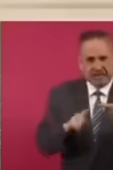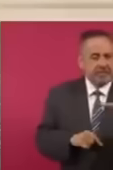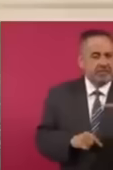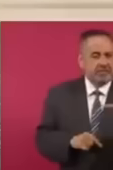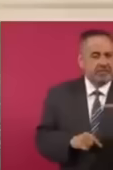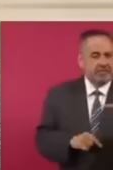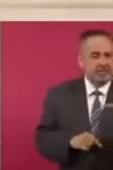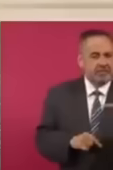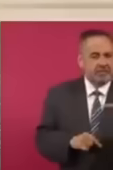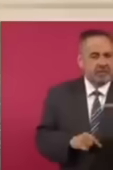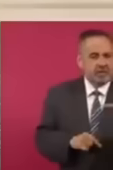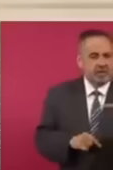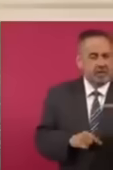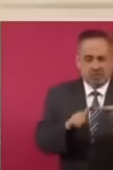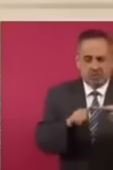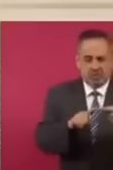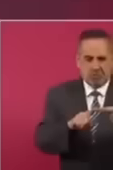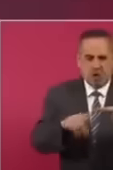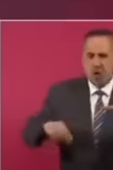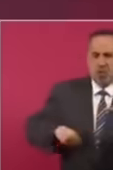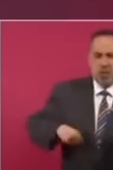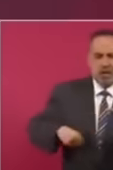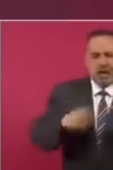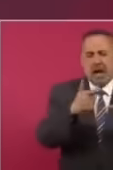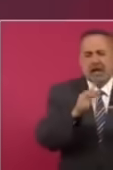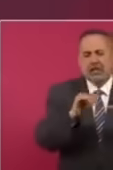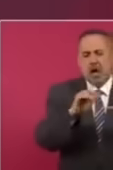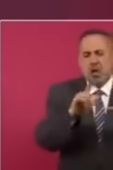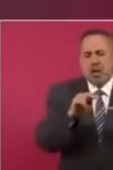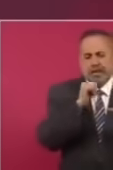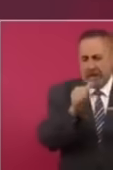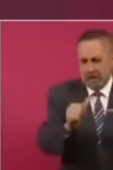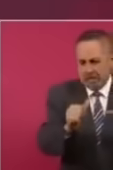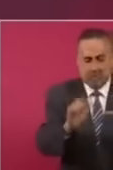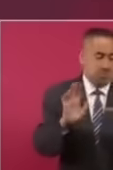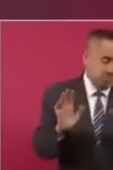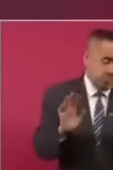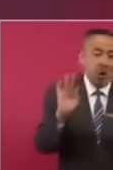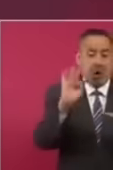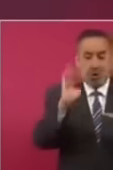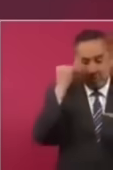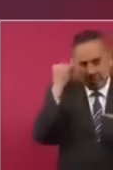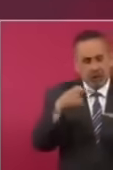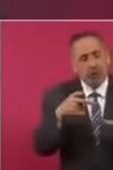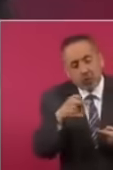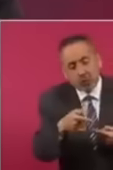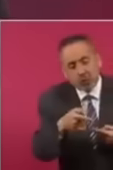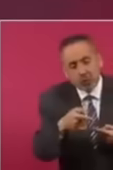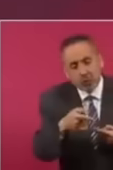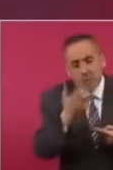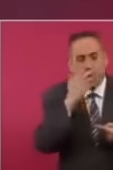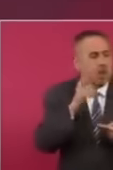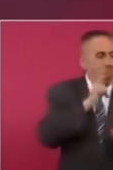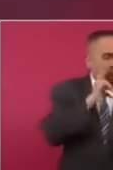no es culpable García Luna, que no se le va